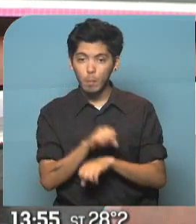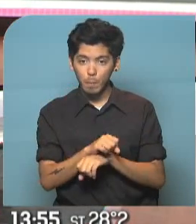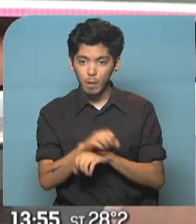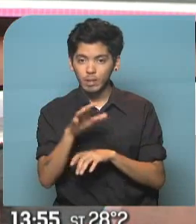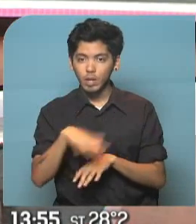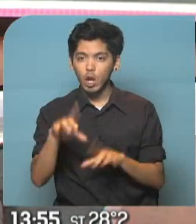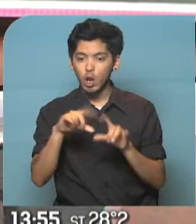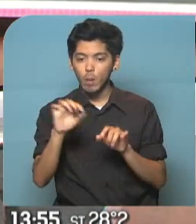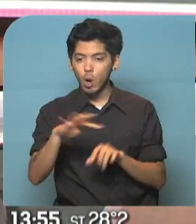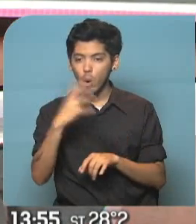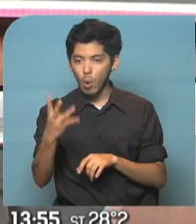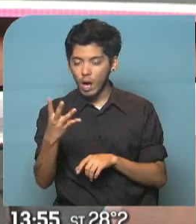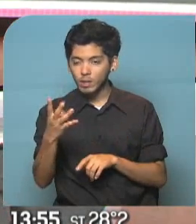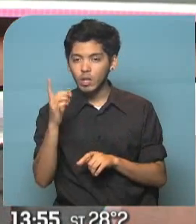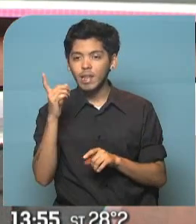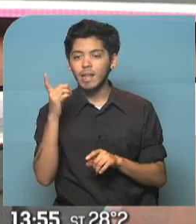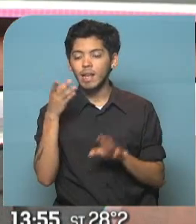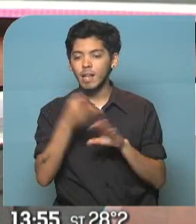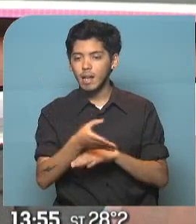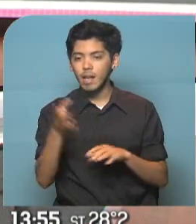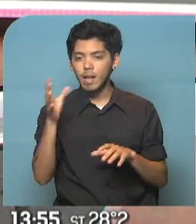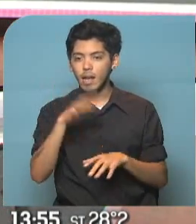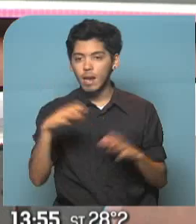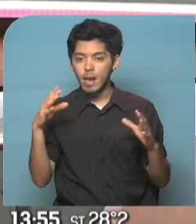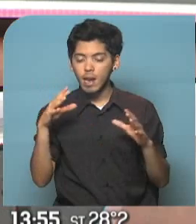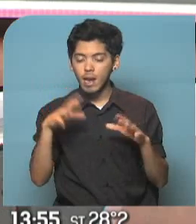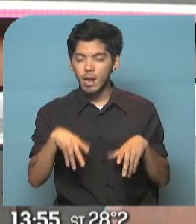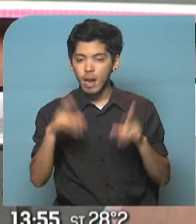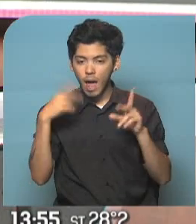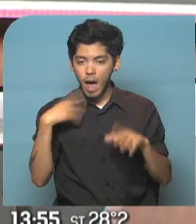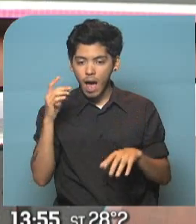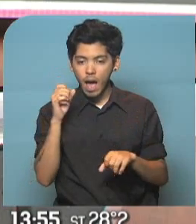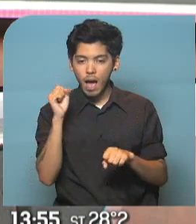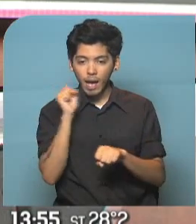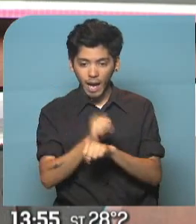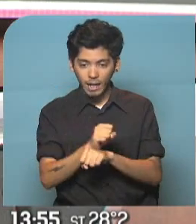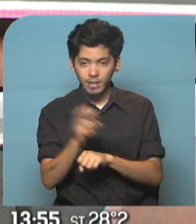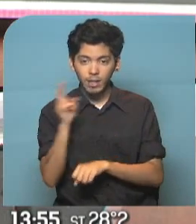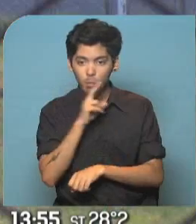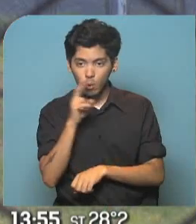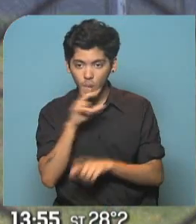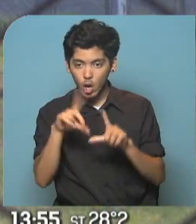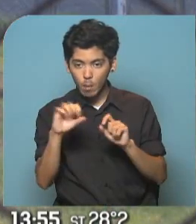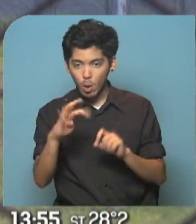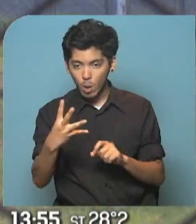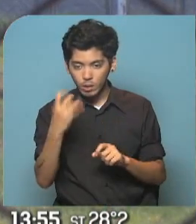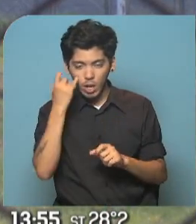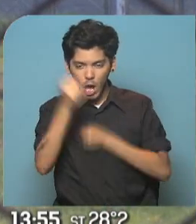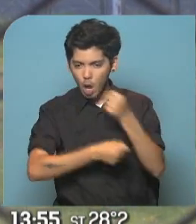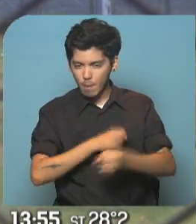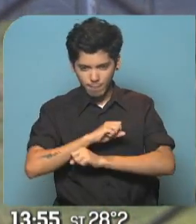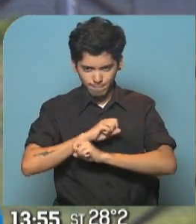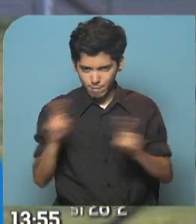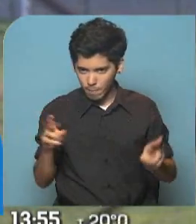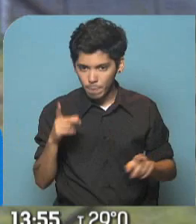número 24 de la cárcel de mujeres de Ezeiza y las agredieron brutalmente. Mira este informe. En la madrugada del